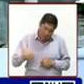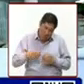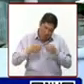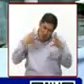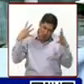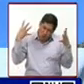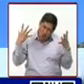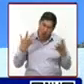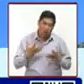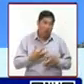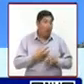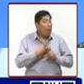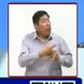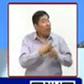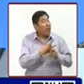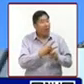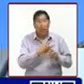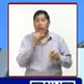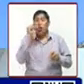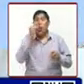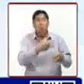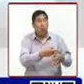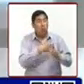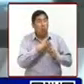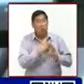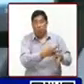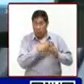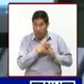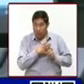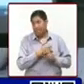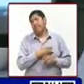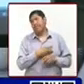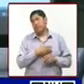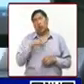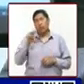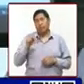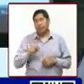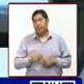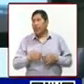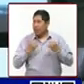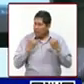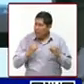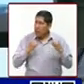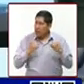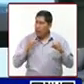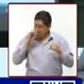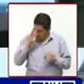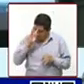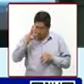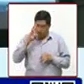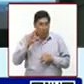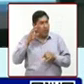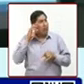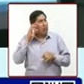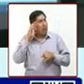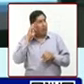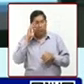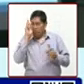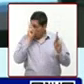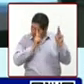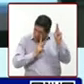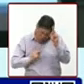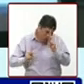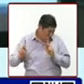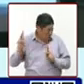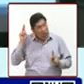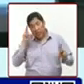alta, no es correcto. Está por debajo del sistema financiero. Realmente la intención es pues de crear preocupación, crear